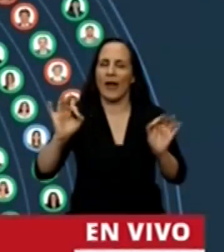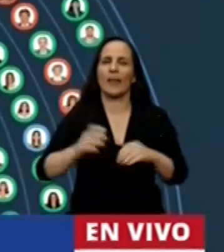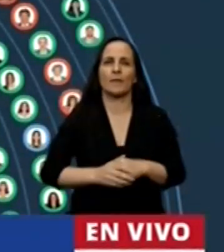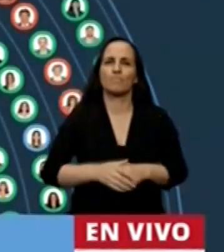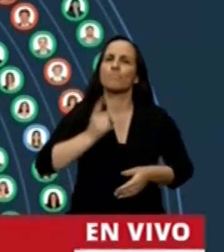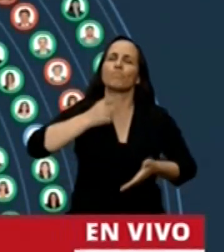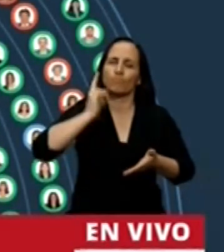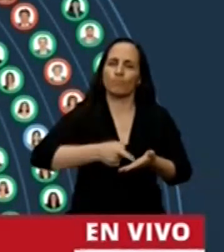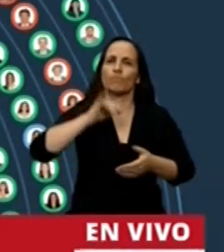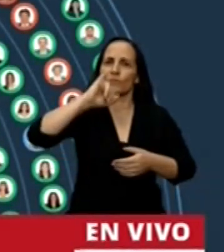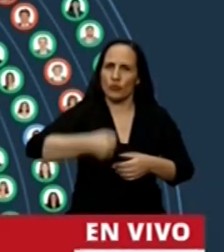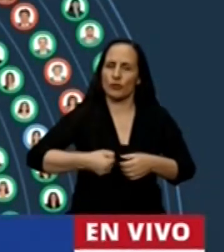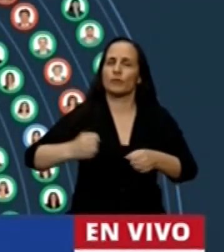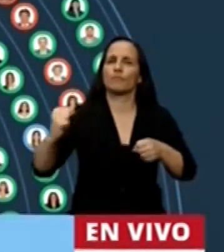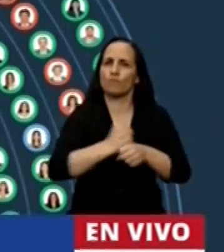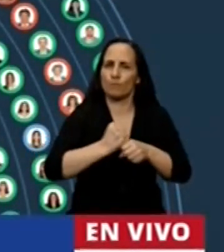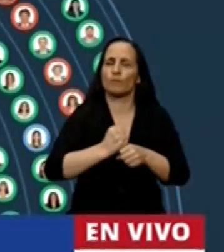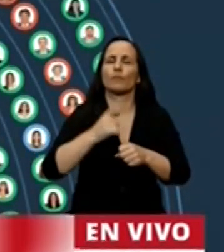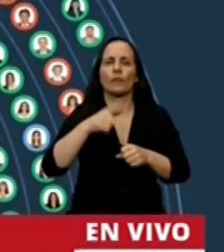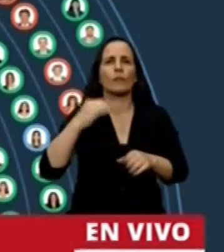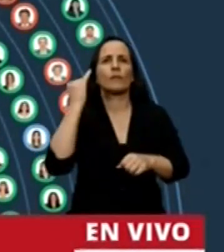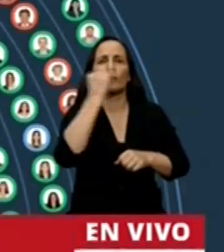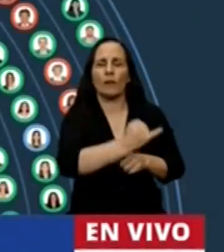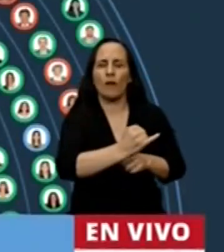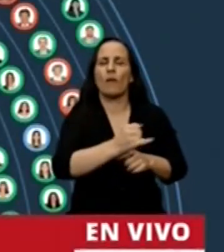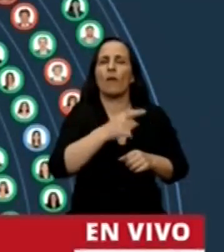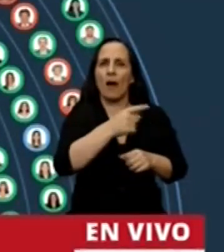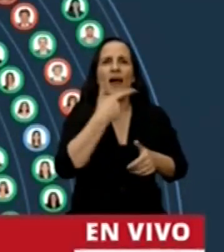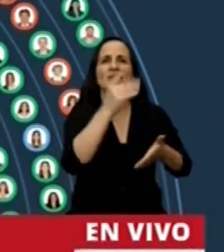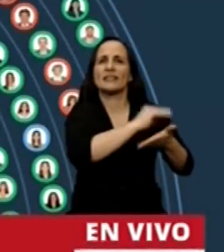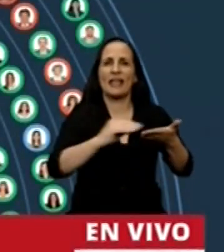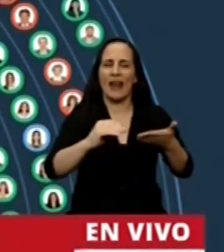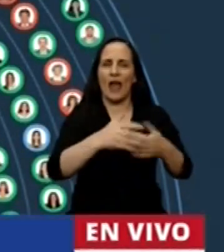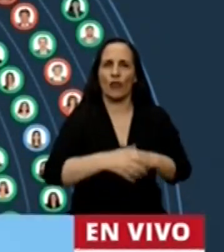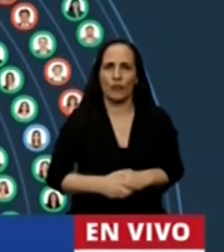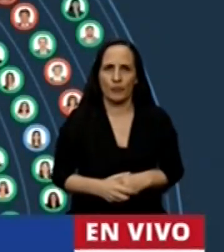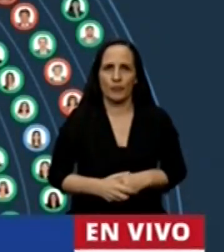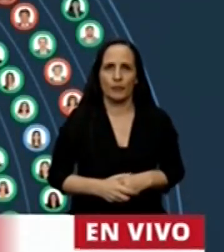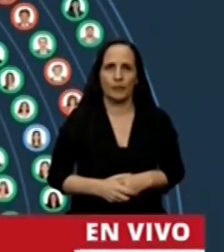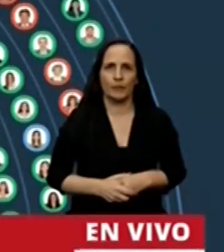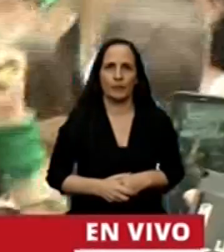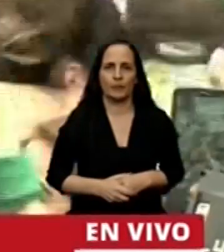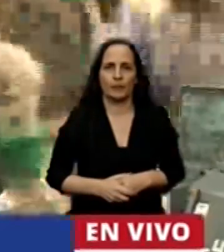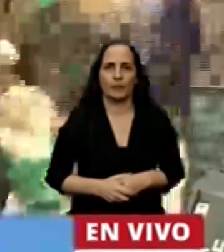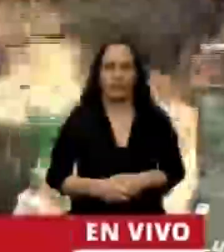extenso debate que se prolongó durante más de 20 horas. El proyecto ahora pasa al Senado.